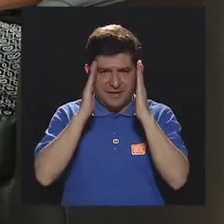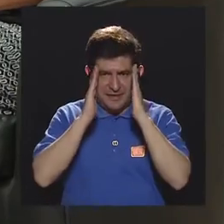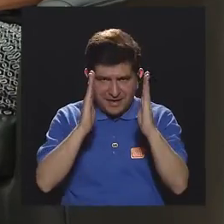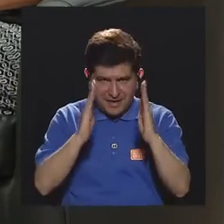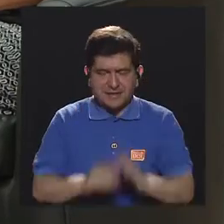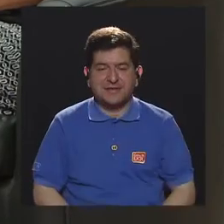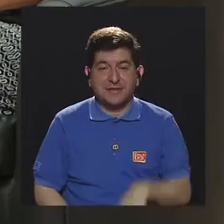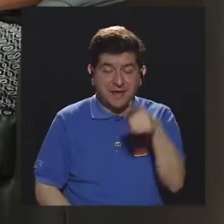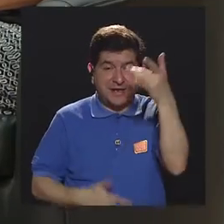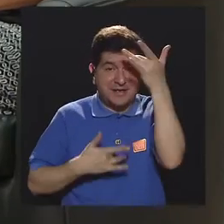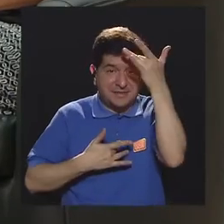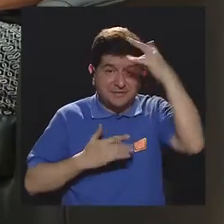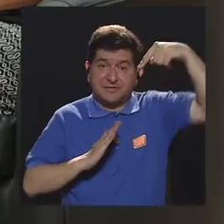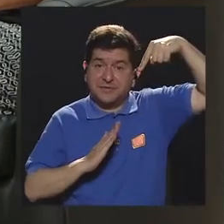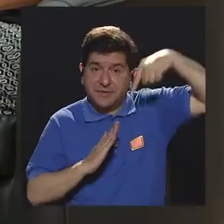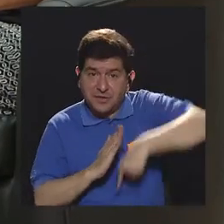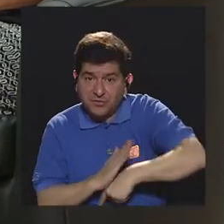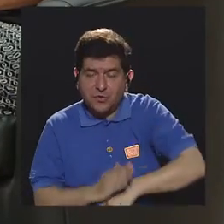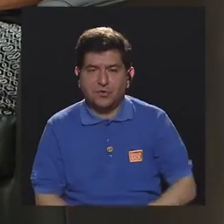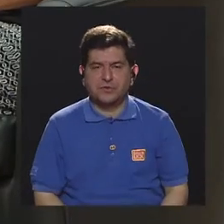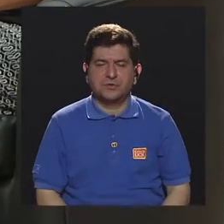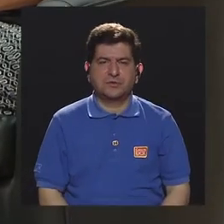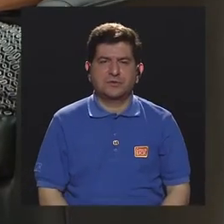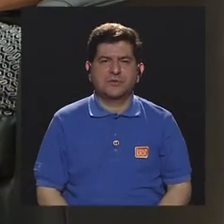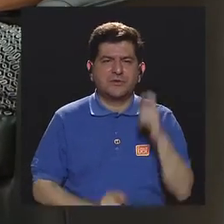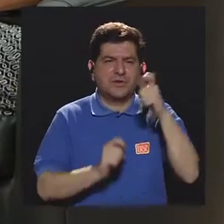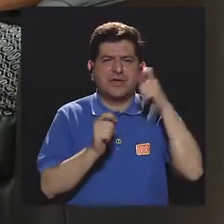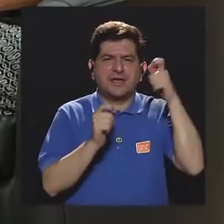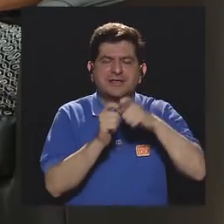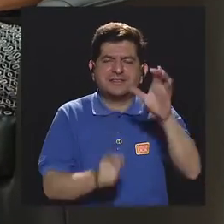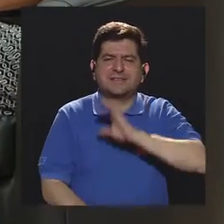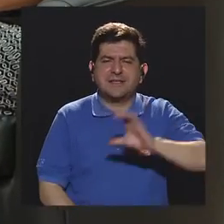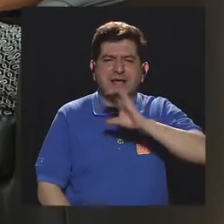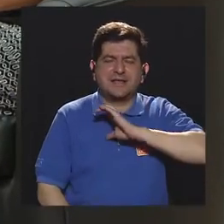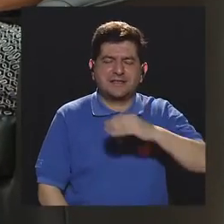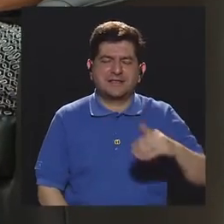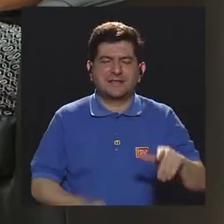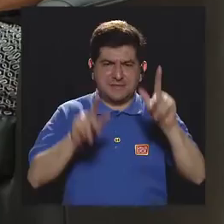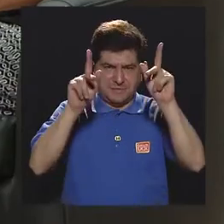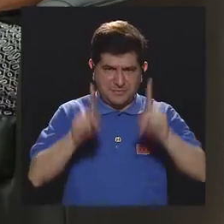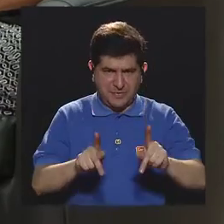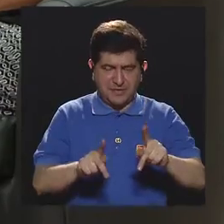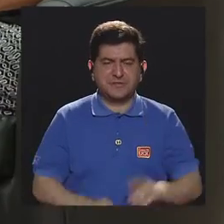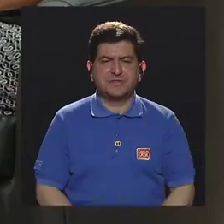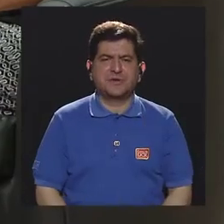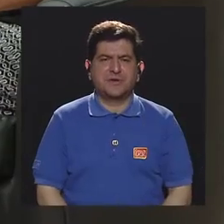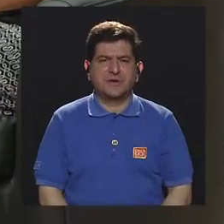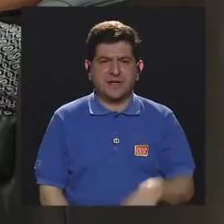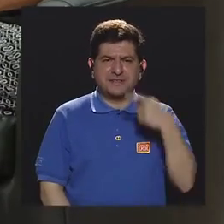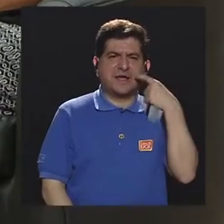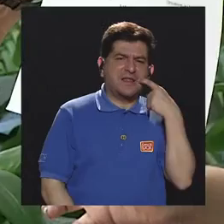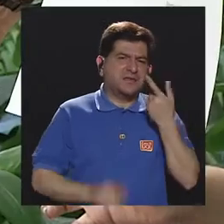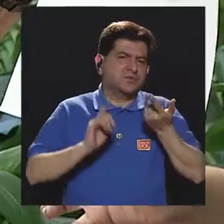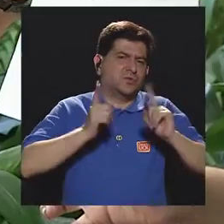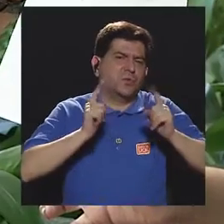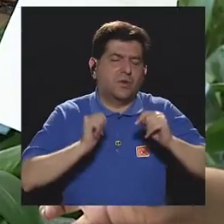la enfermedad de fondo. Y propiamente, doña Priscila, ¿qué características tienen las personas que presentan las